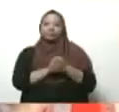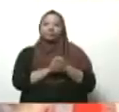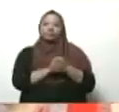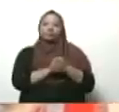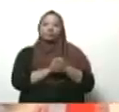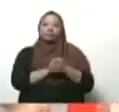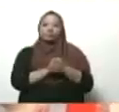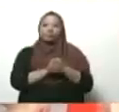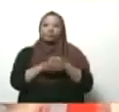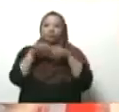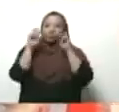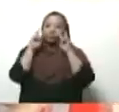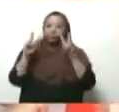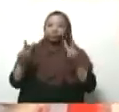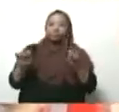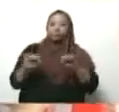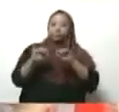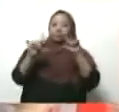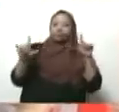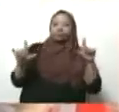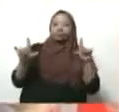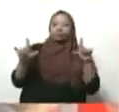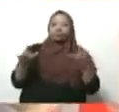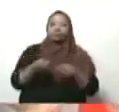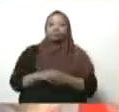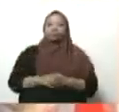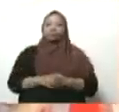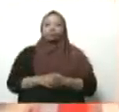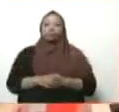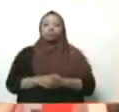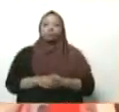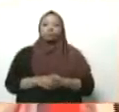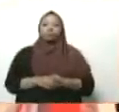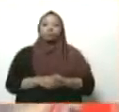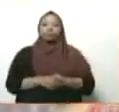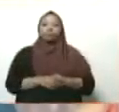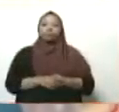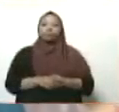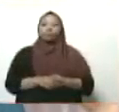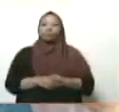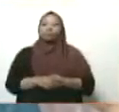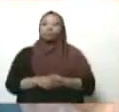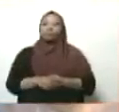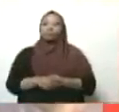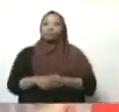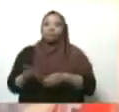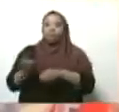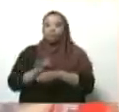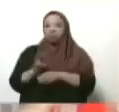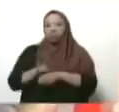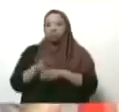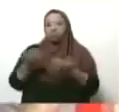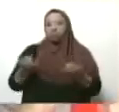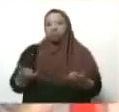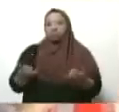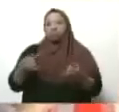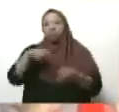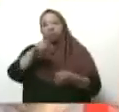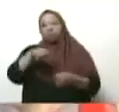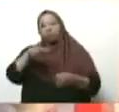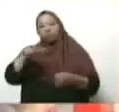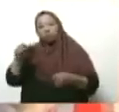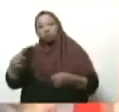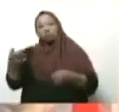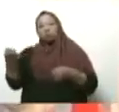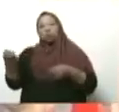vean ustedes cómo se disponen a nivel en tiempo real vamos a decir así no la gente están en